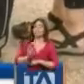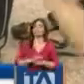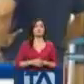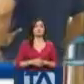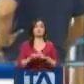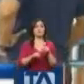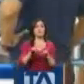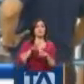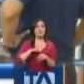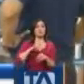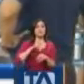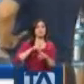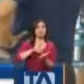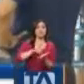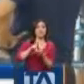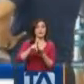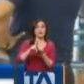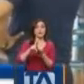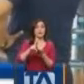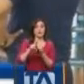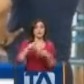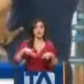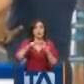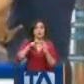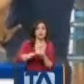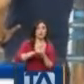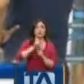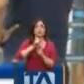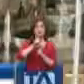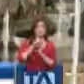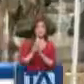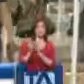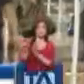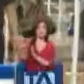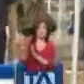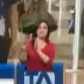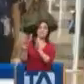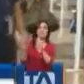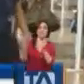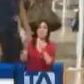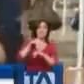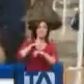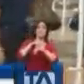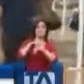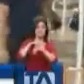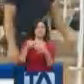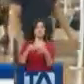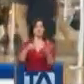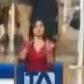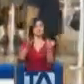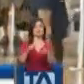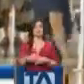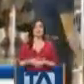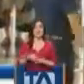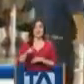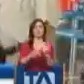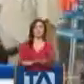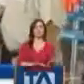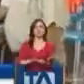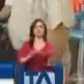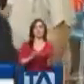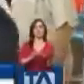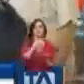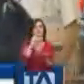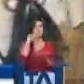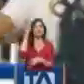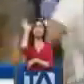pudieron emprender viaje pagando una diferencia en la tarifa de vuelo, pero rumbo a otros destinos como Miami y Panamá, desde donde deberán esperar igual la